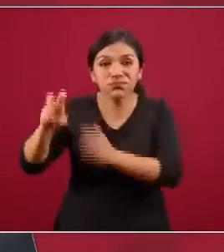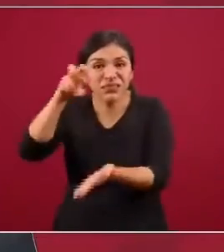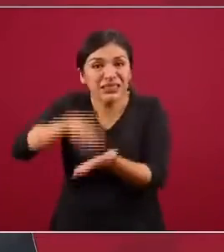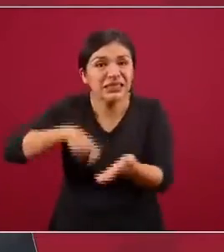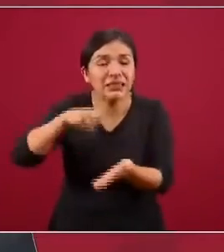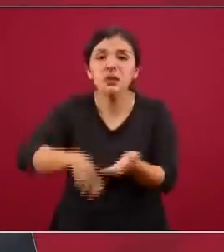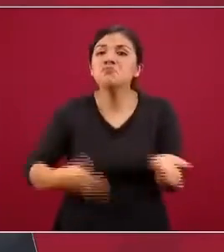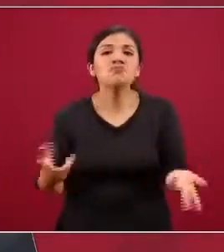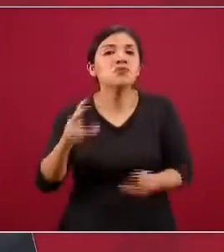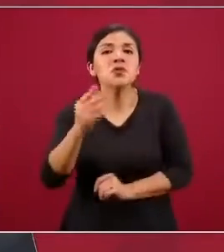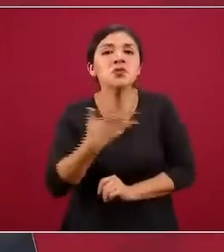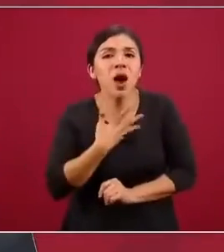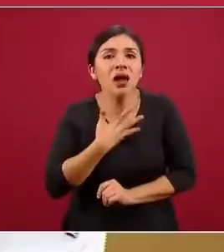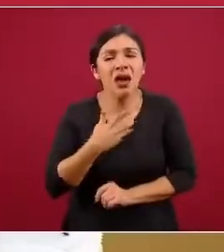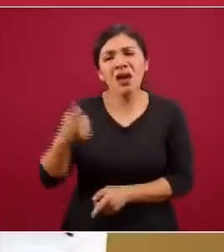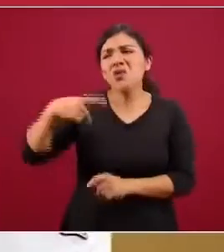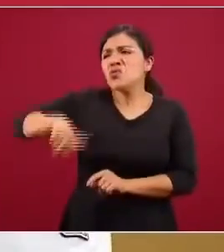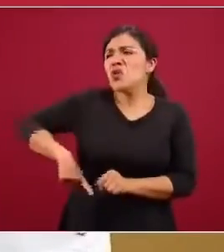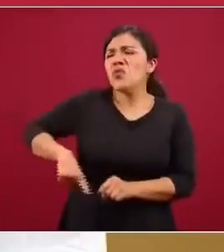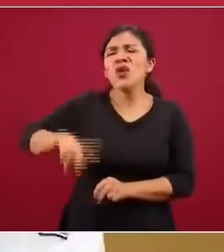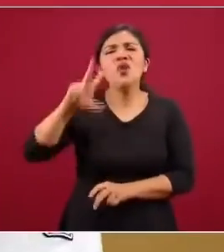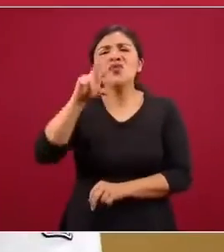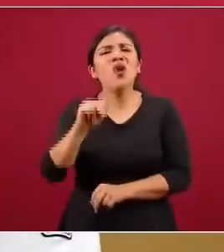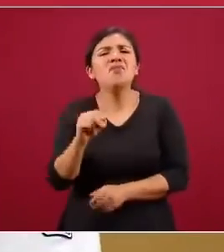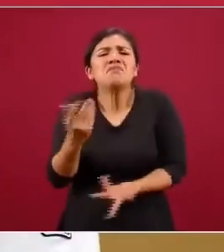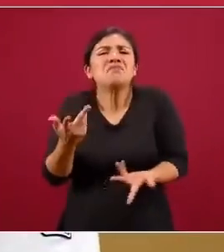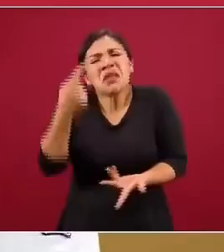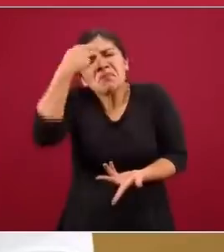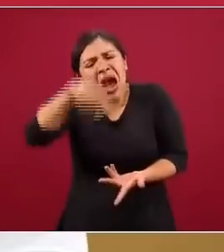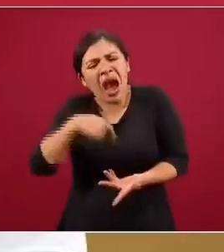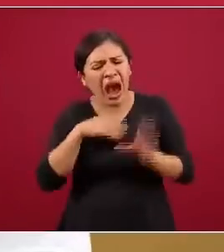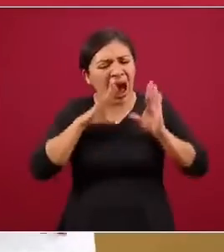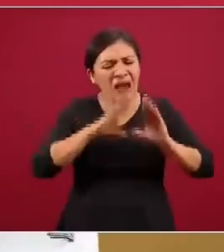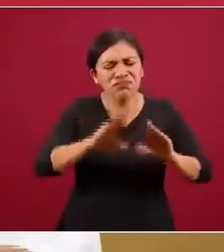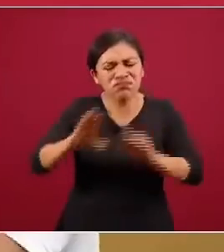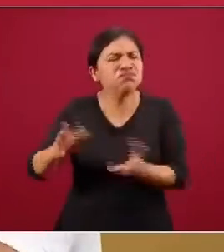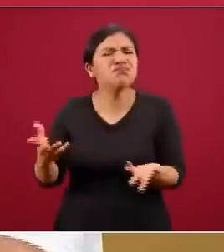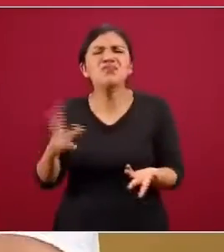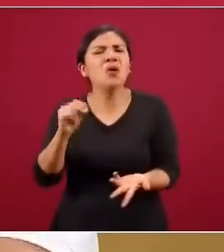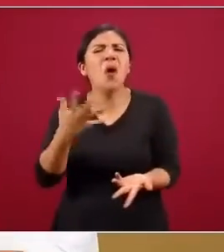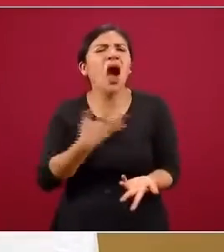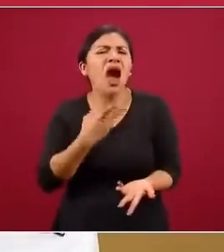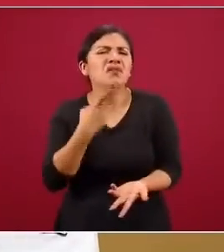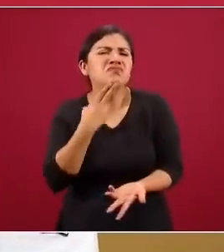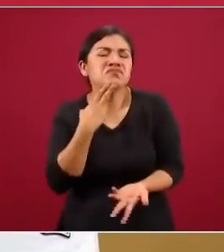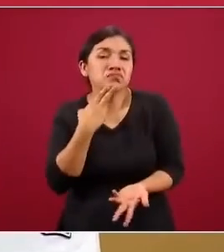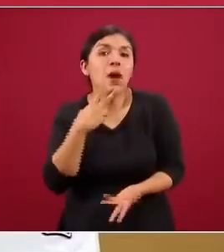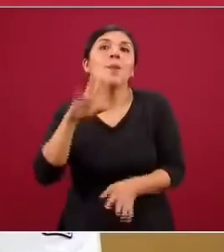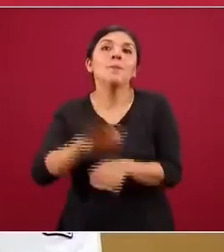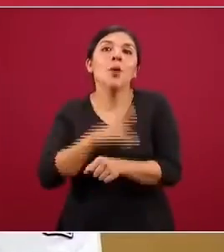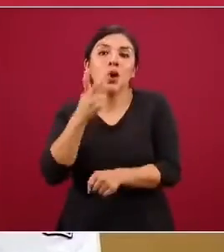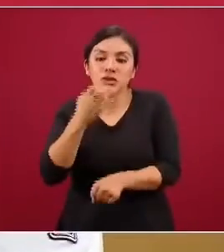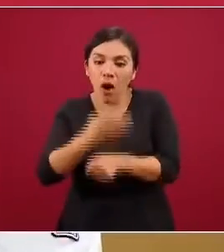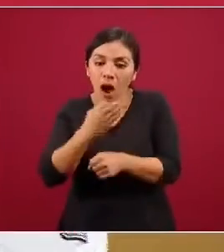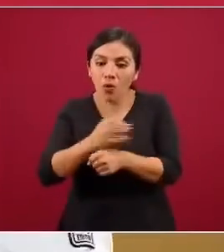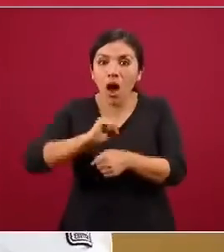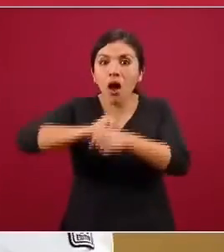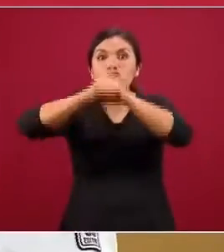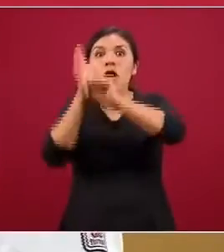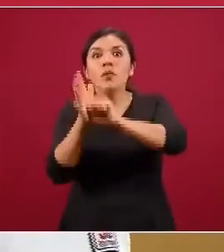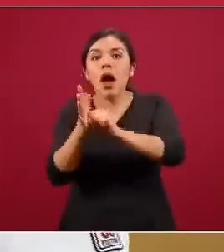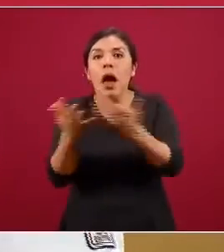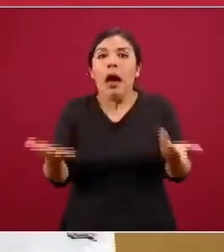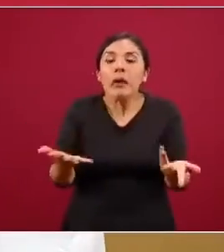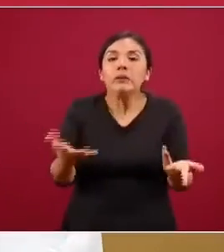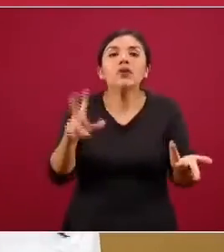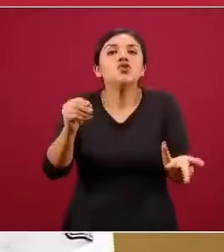no había la voluntad de formar más personas especialistas en México. Y por eso enfrentamos el COVID con una